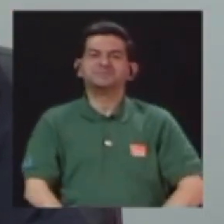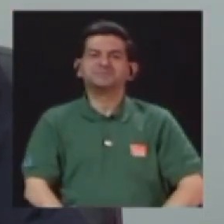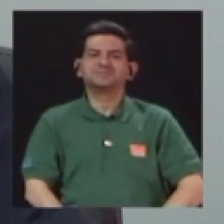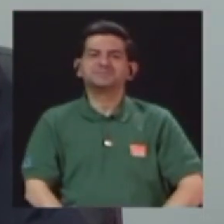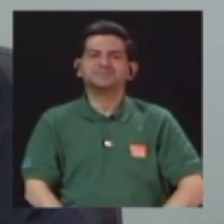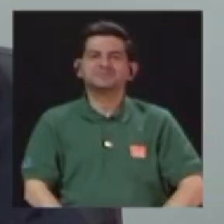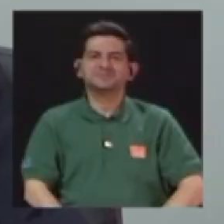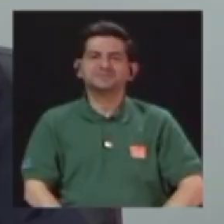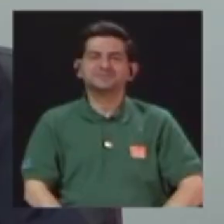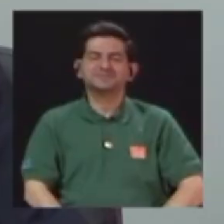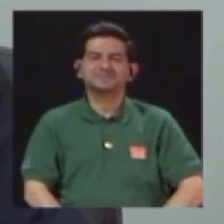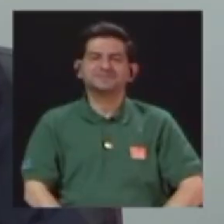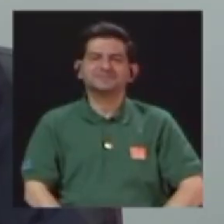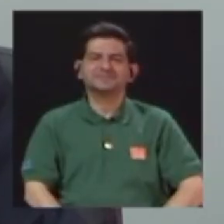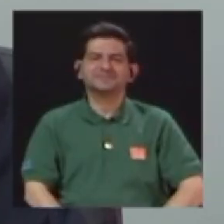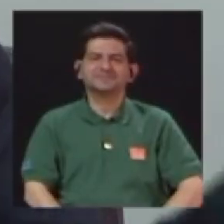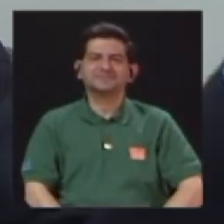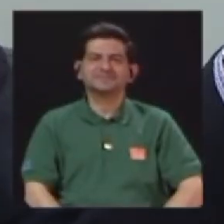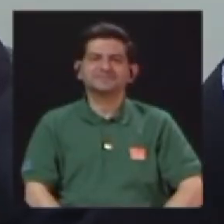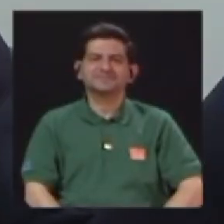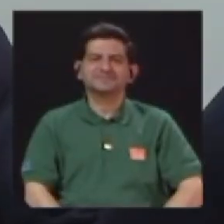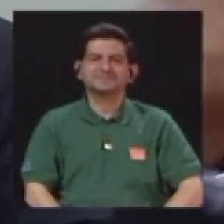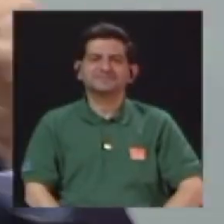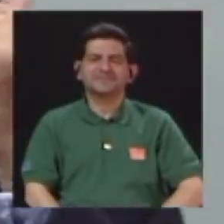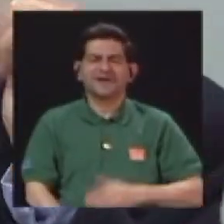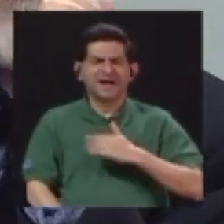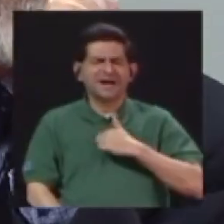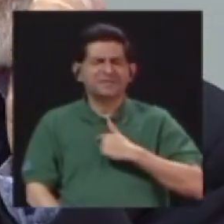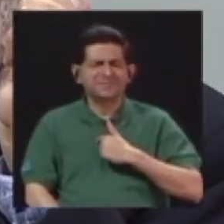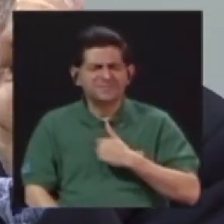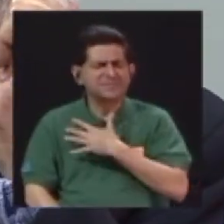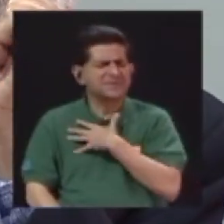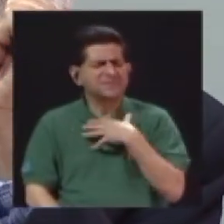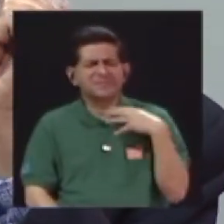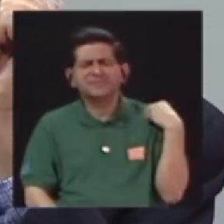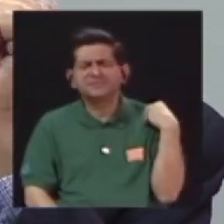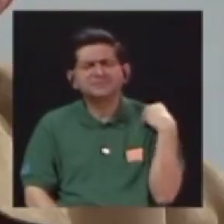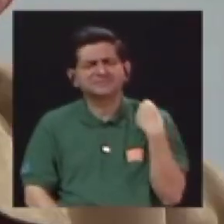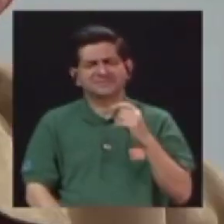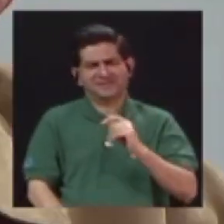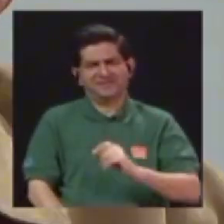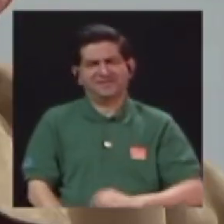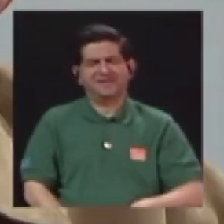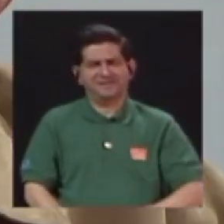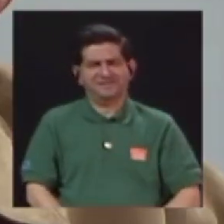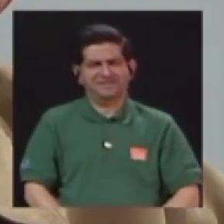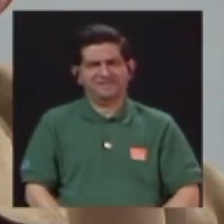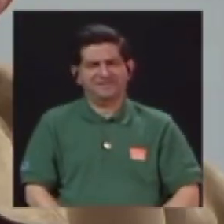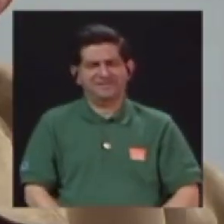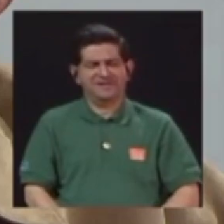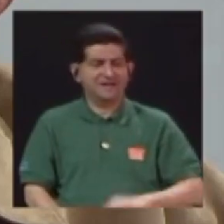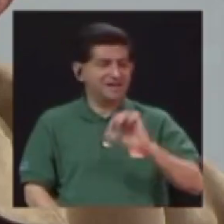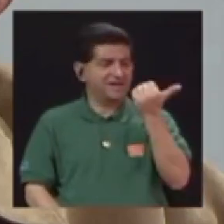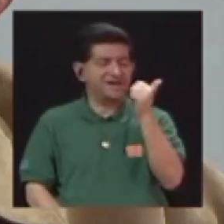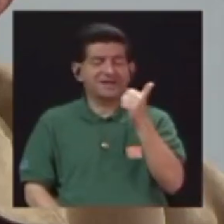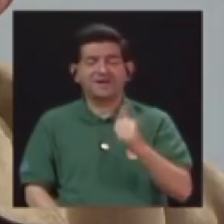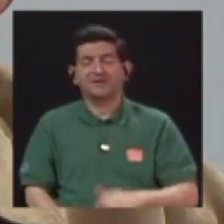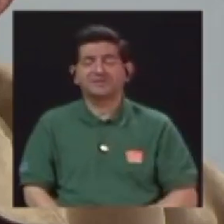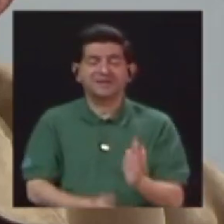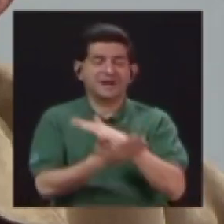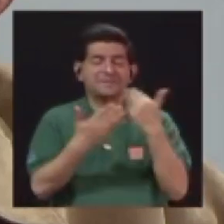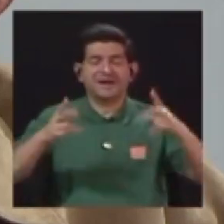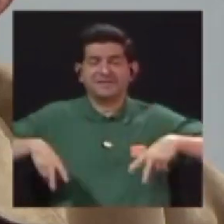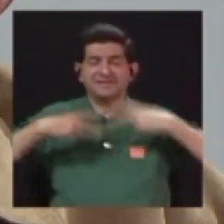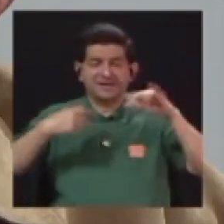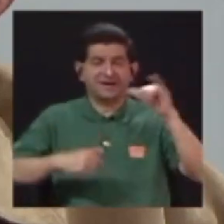Y entonces me encantaría que el resto de mi vida estar